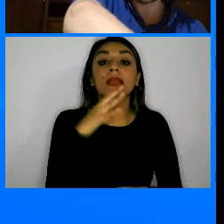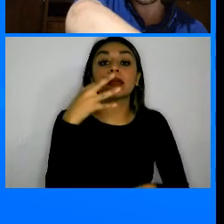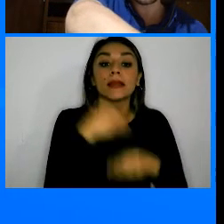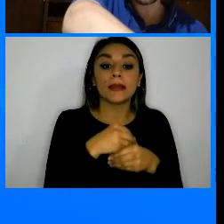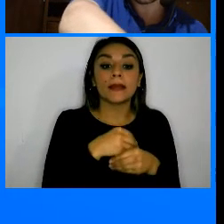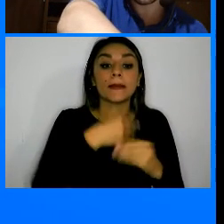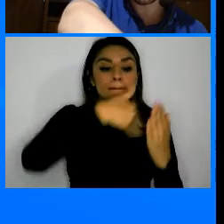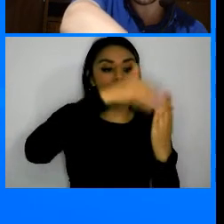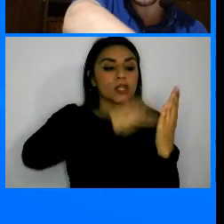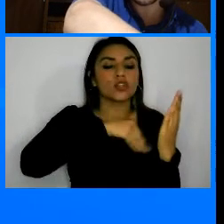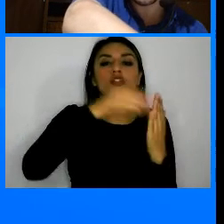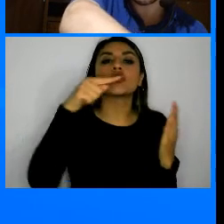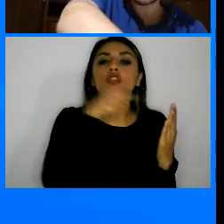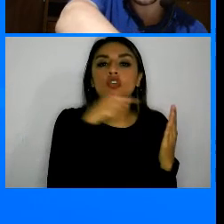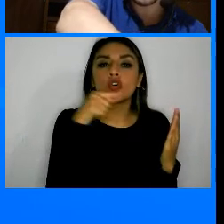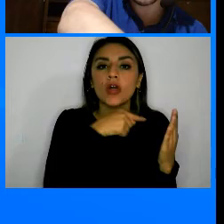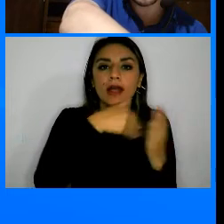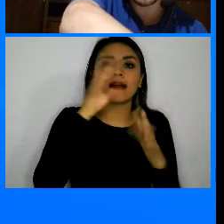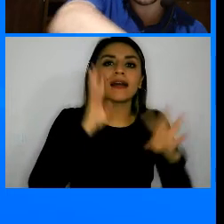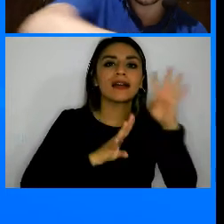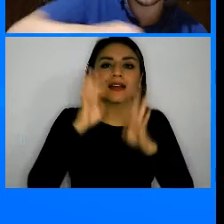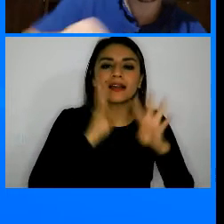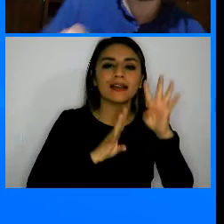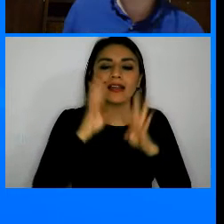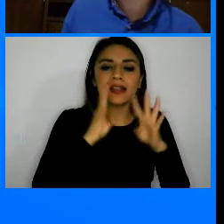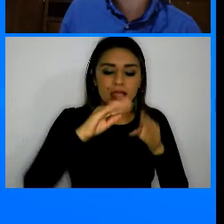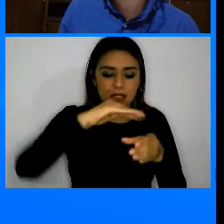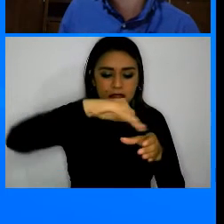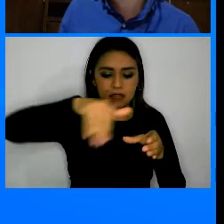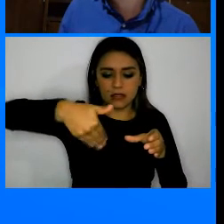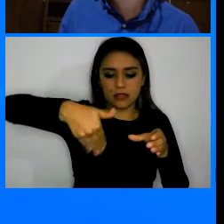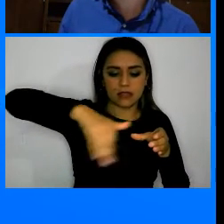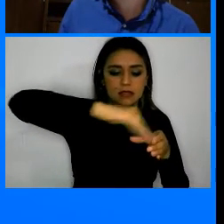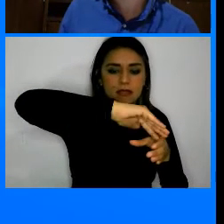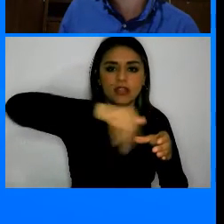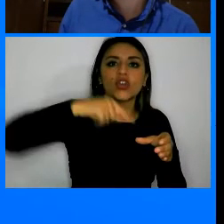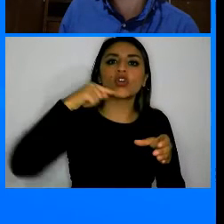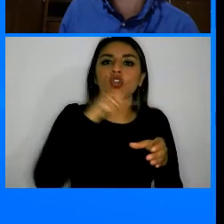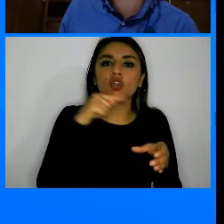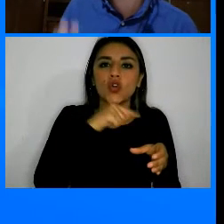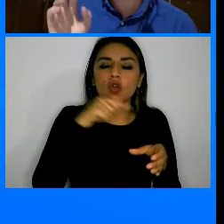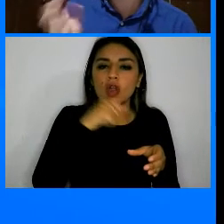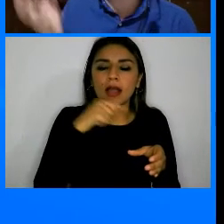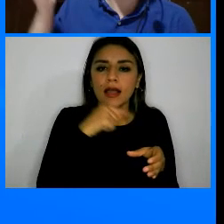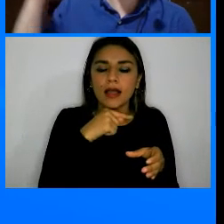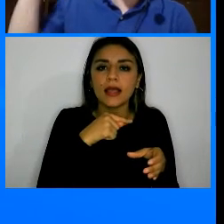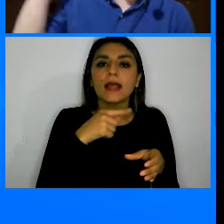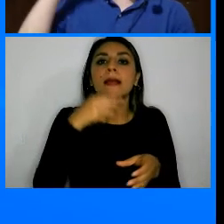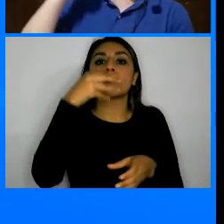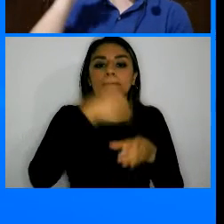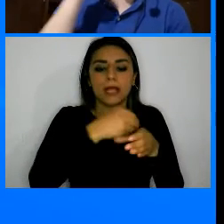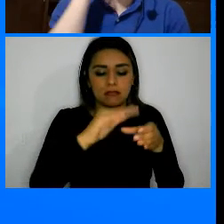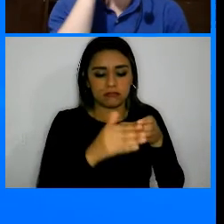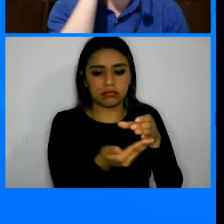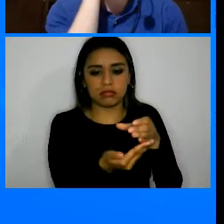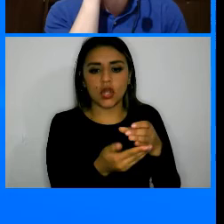pintura roja, decoración con pintura roja en la parte alta del recipiente. Y luego lo comparamos con este otro plato